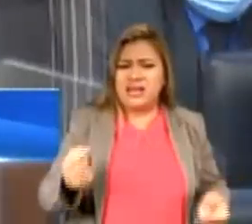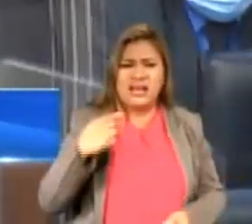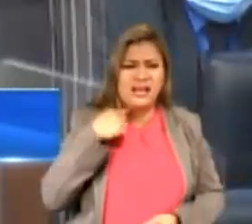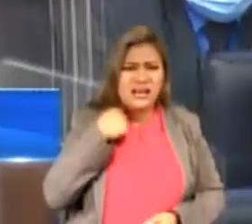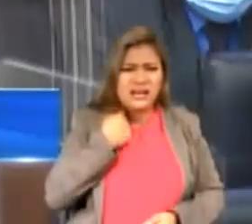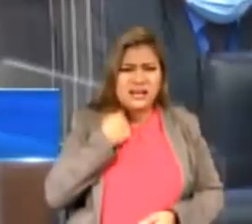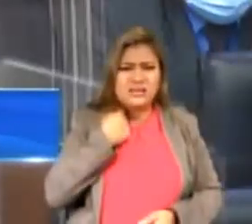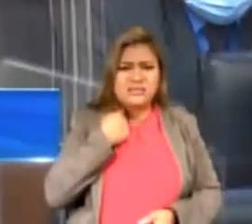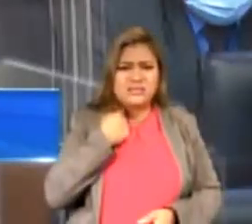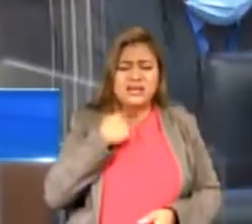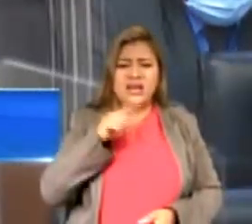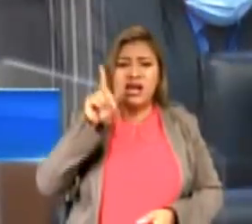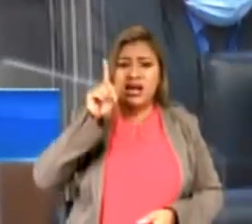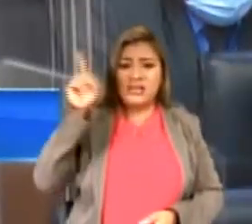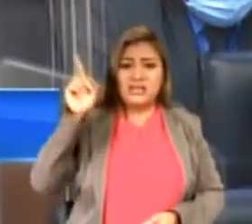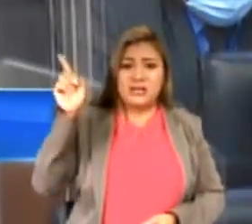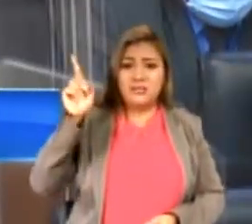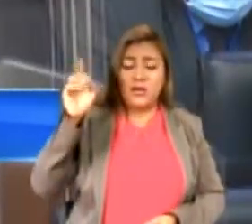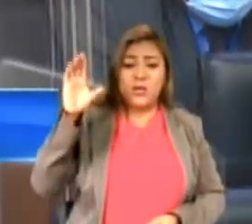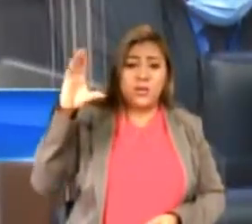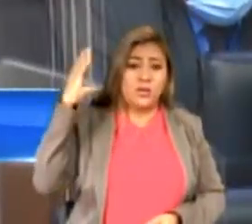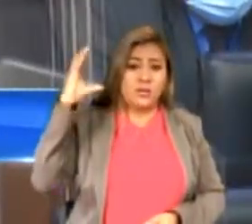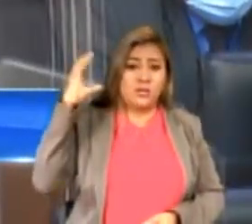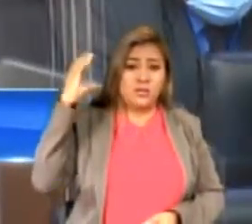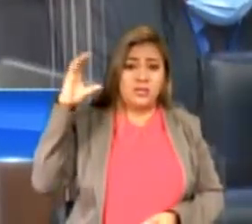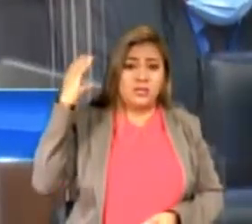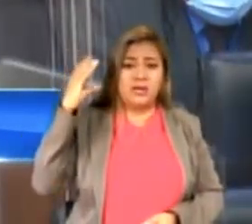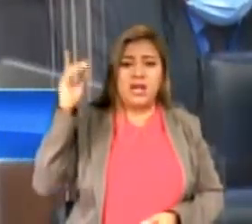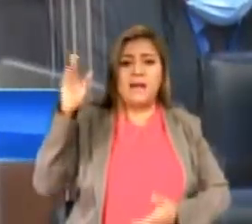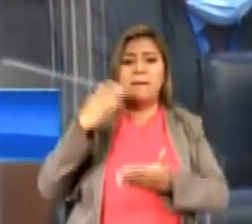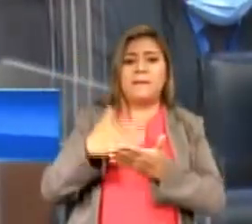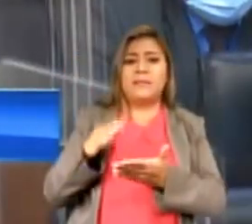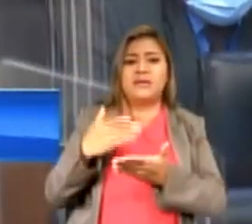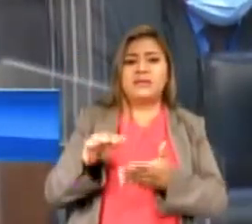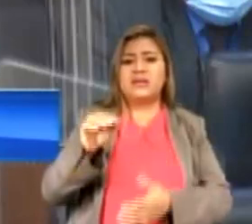90 cápsulas en Colombia las venden a